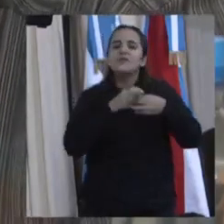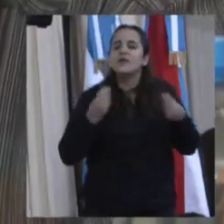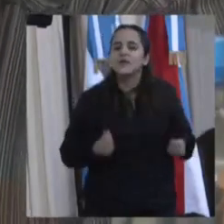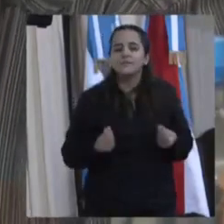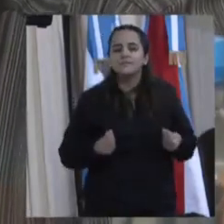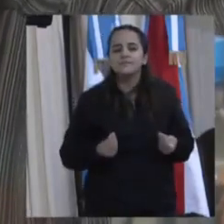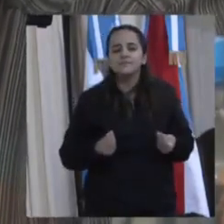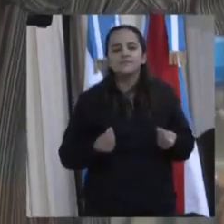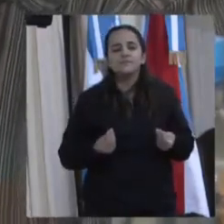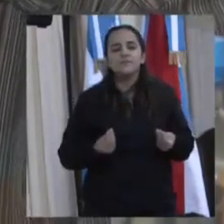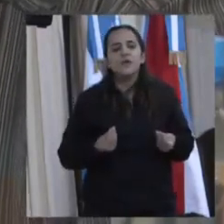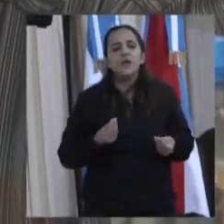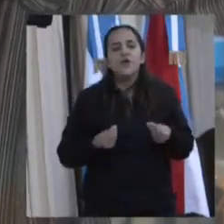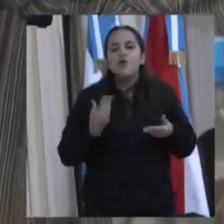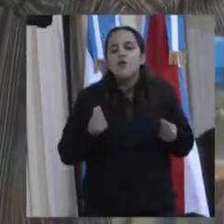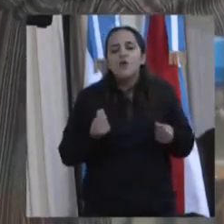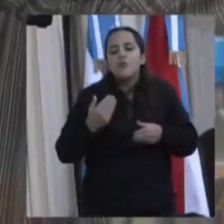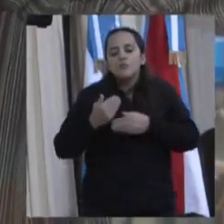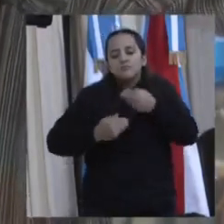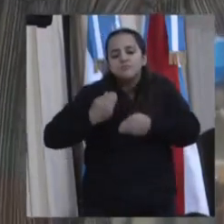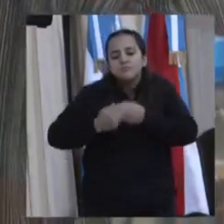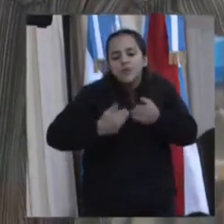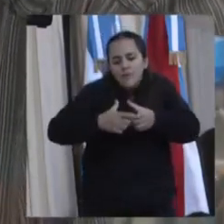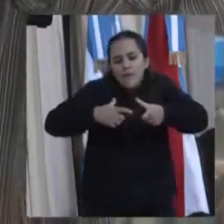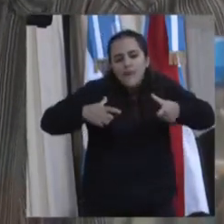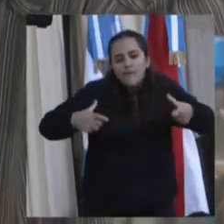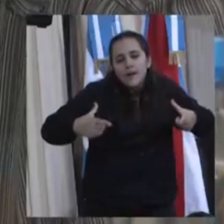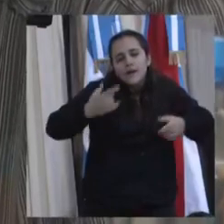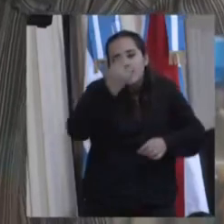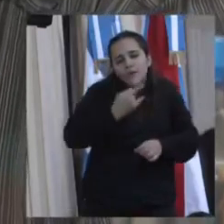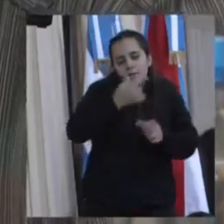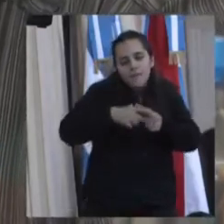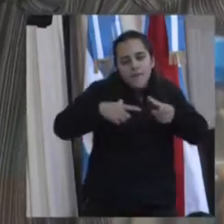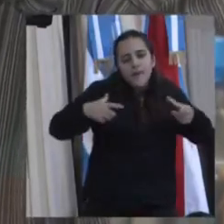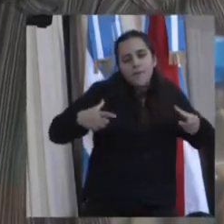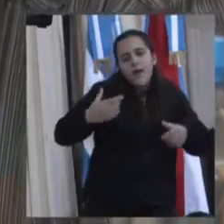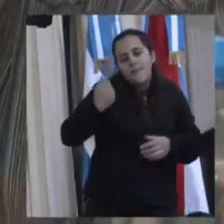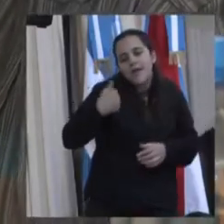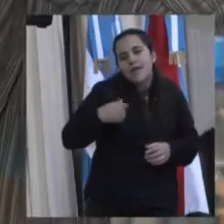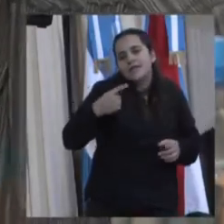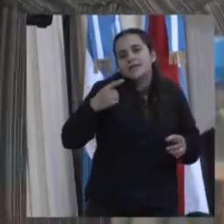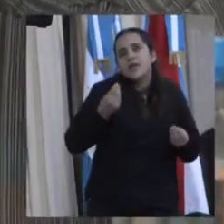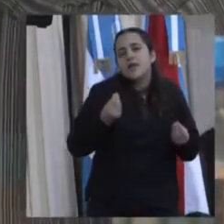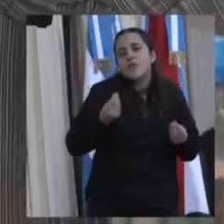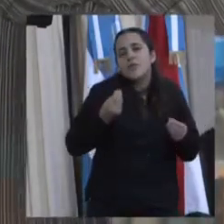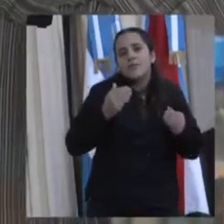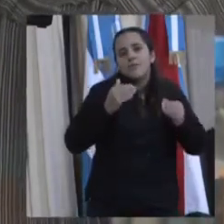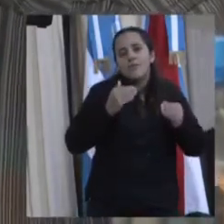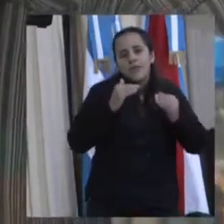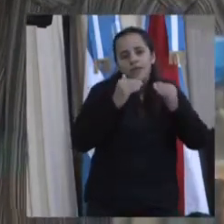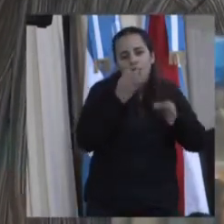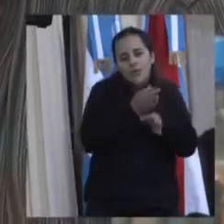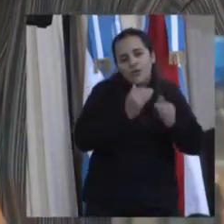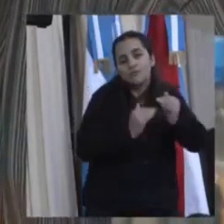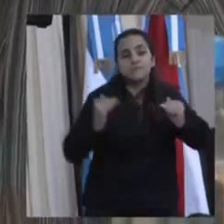otras cuestiones, a cómo los procesos de masificación y universalización en los países centrales de la educación superior